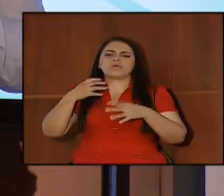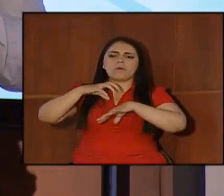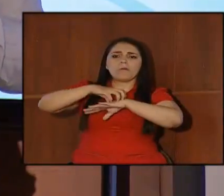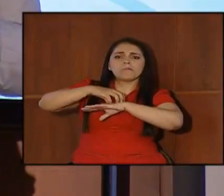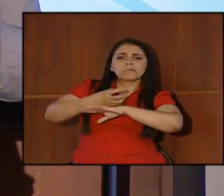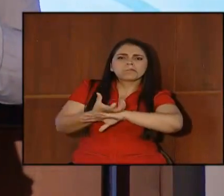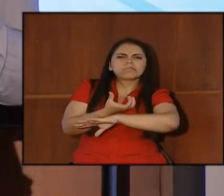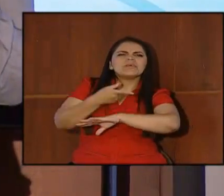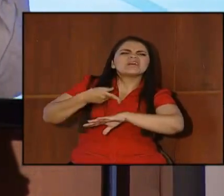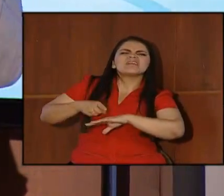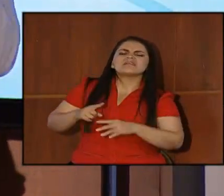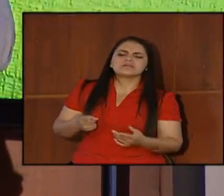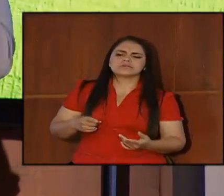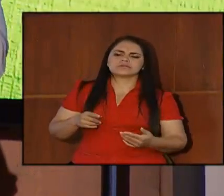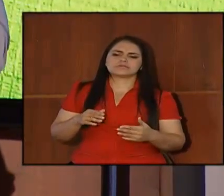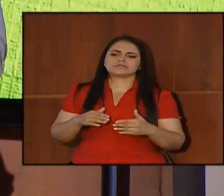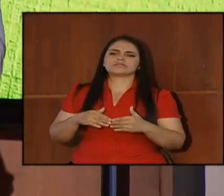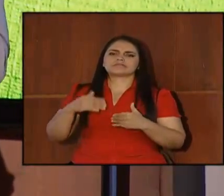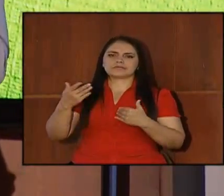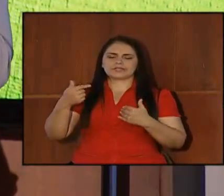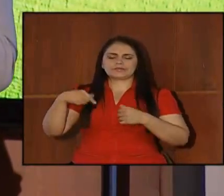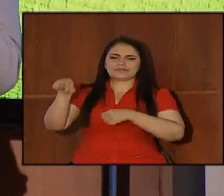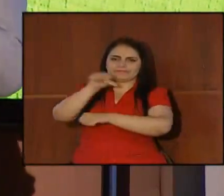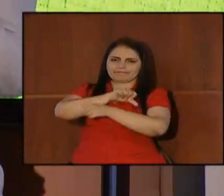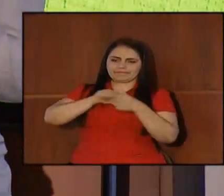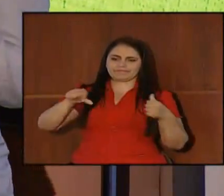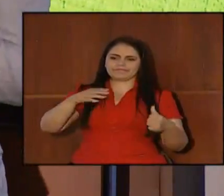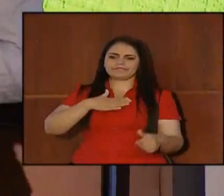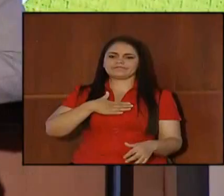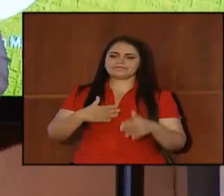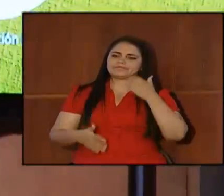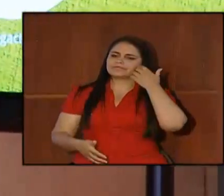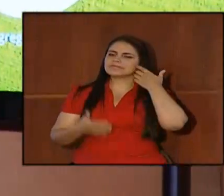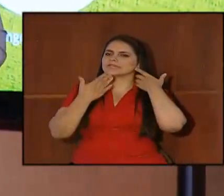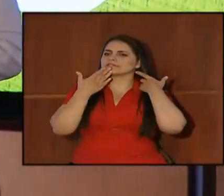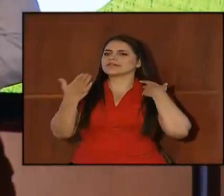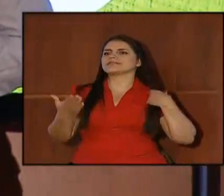tiene, y más adelante regresan conmigo. ¿Sí?